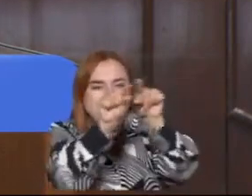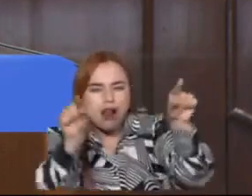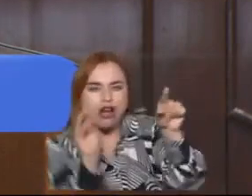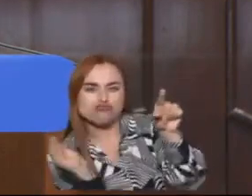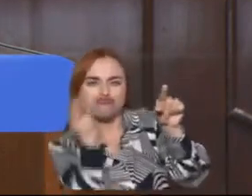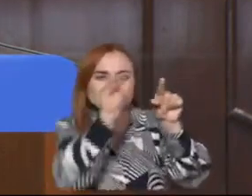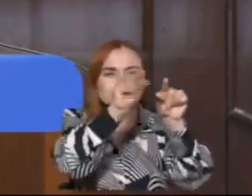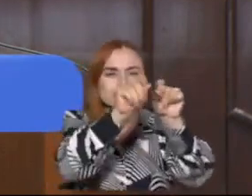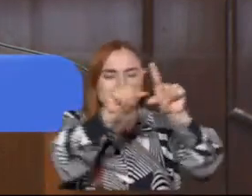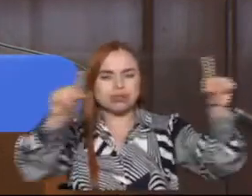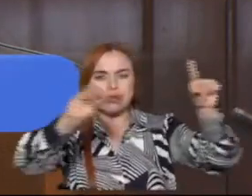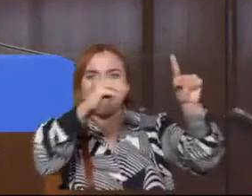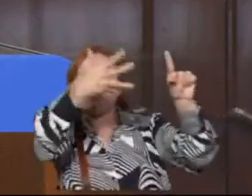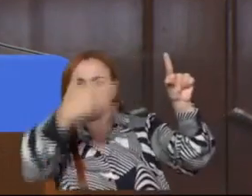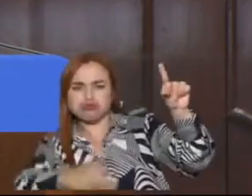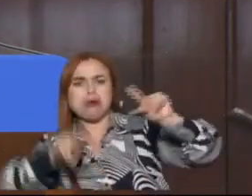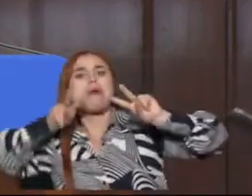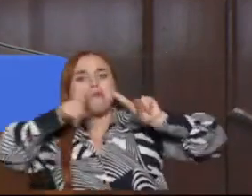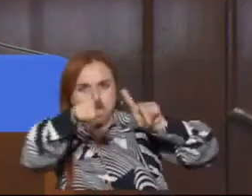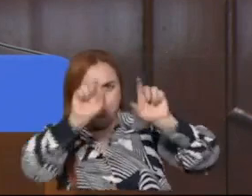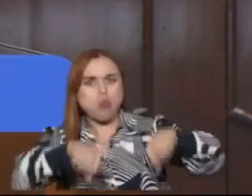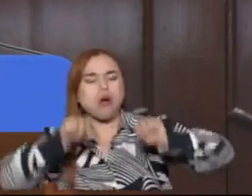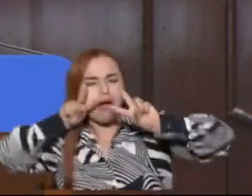que pueden ser verificados por la ciudadanía.